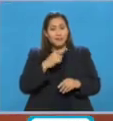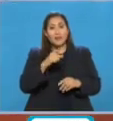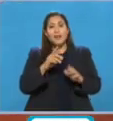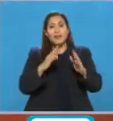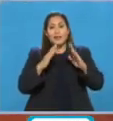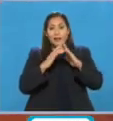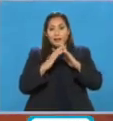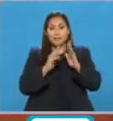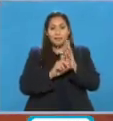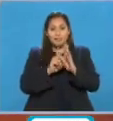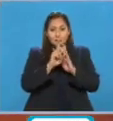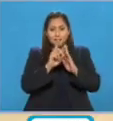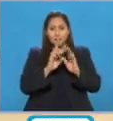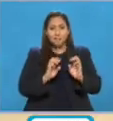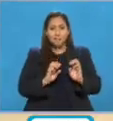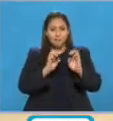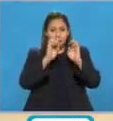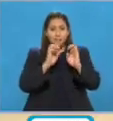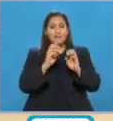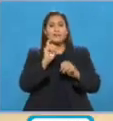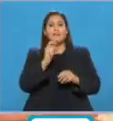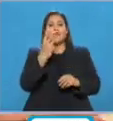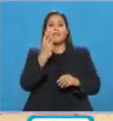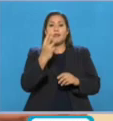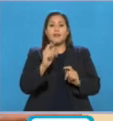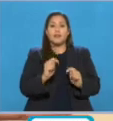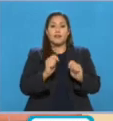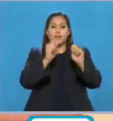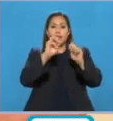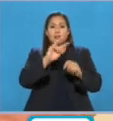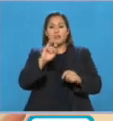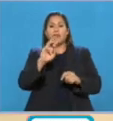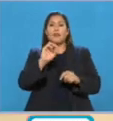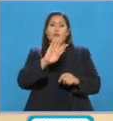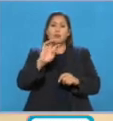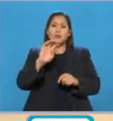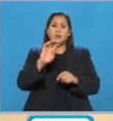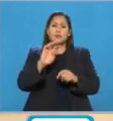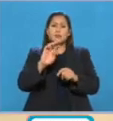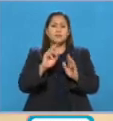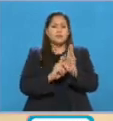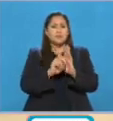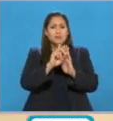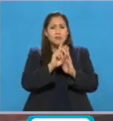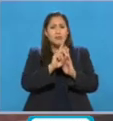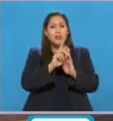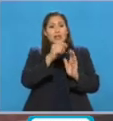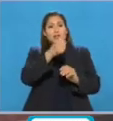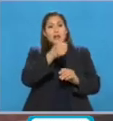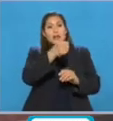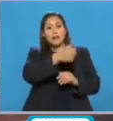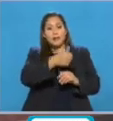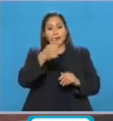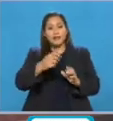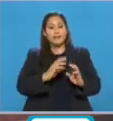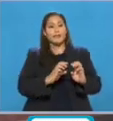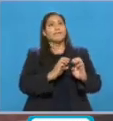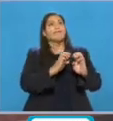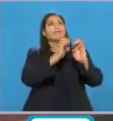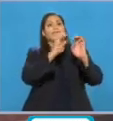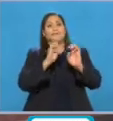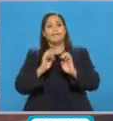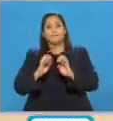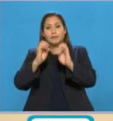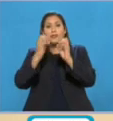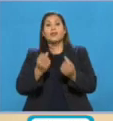multifamiliar que construyeron 3 torres de 300 o 400 departamentos cada torre. ¿Cuánto espacio Wow. libre que es que tengan esas